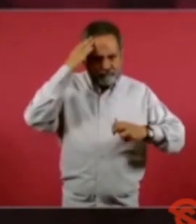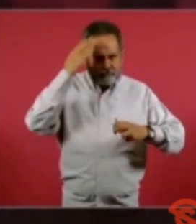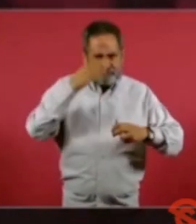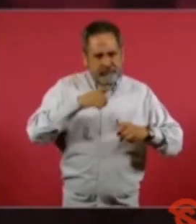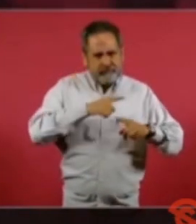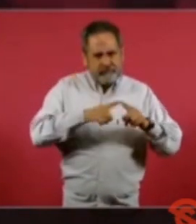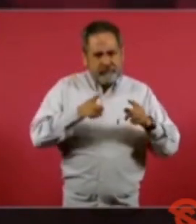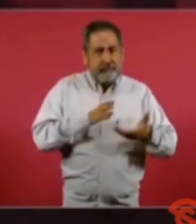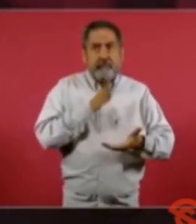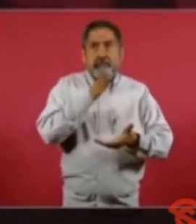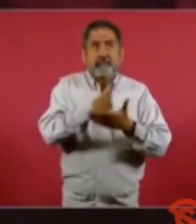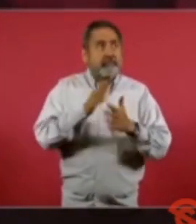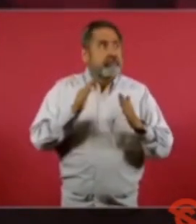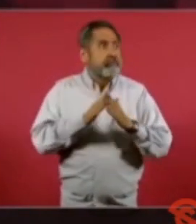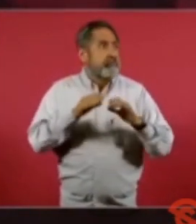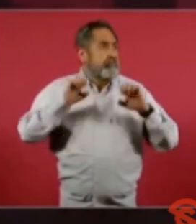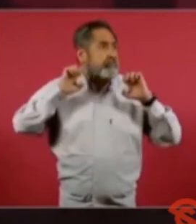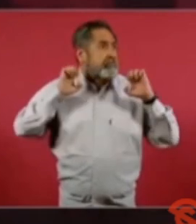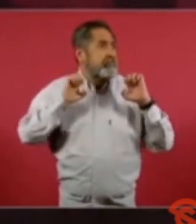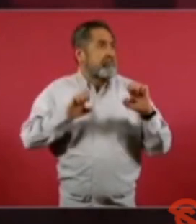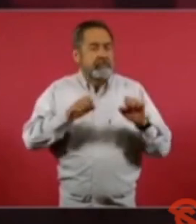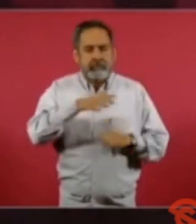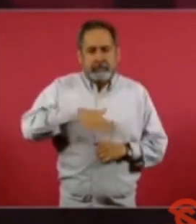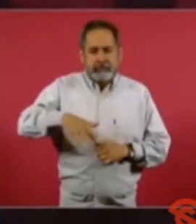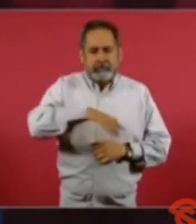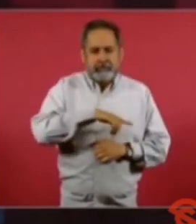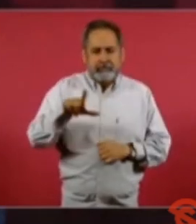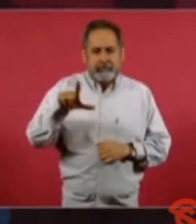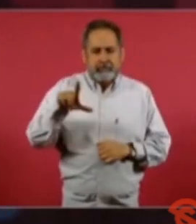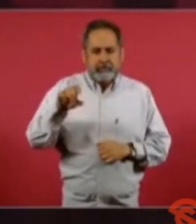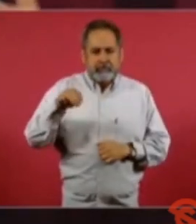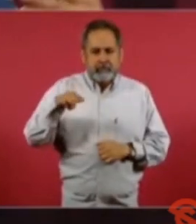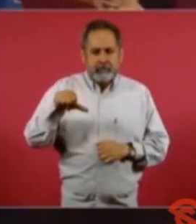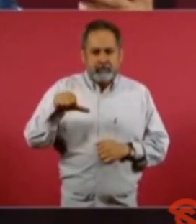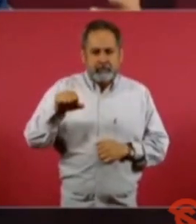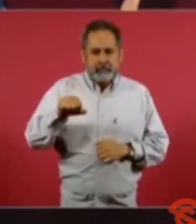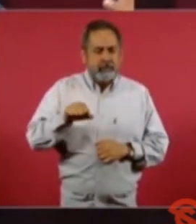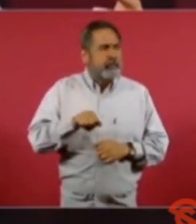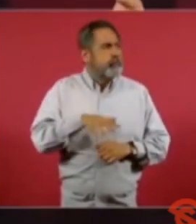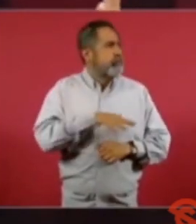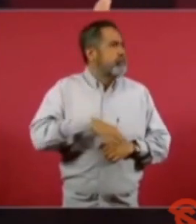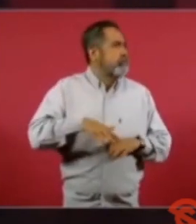una casa de lujo en Las Lomas, y se entrevista